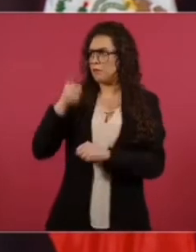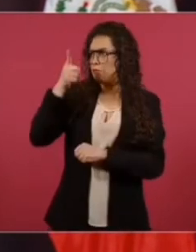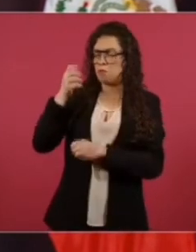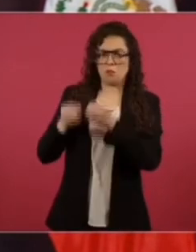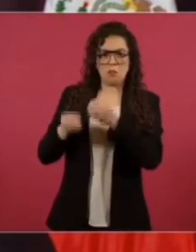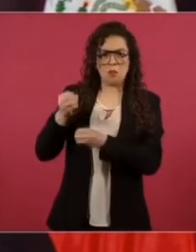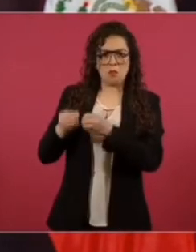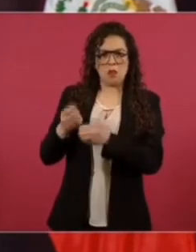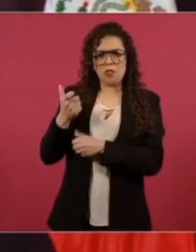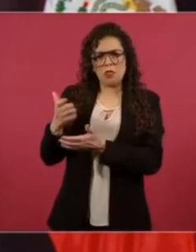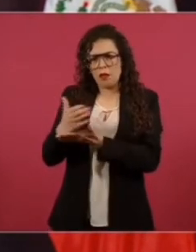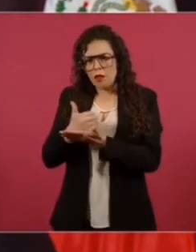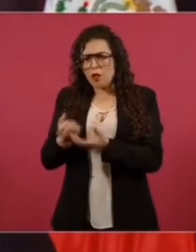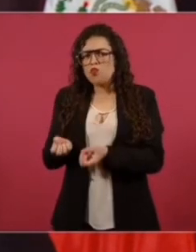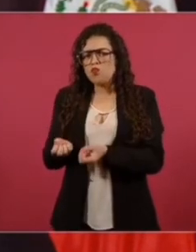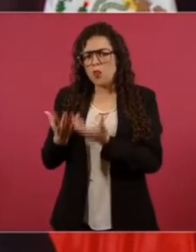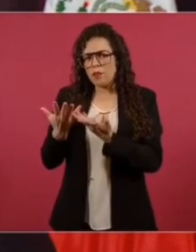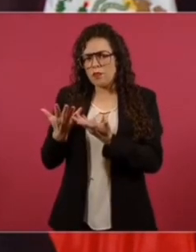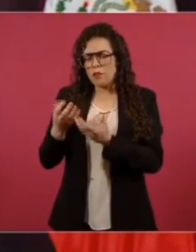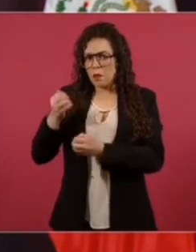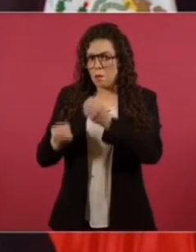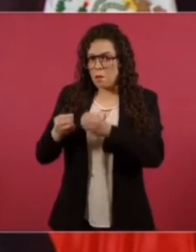ministro.